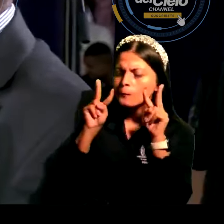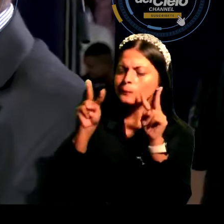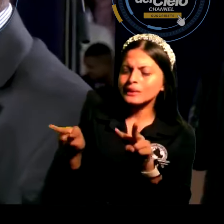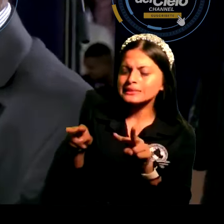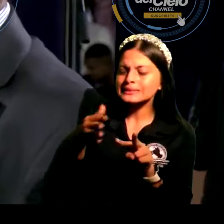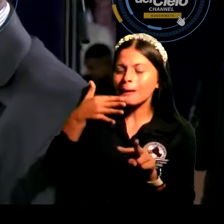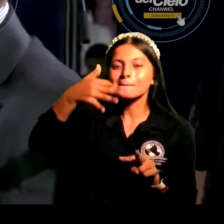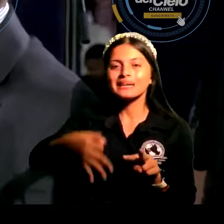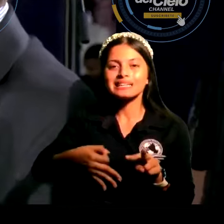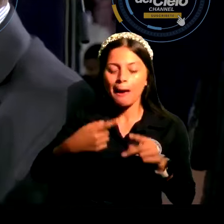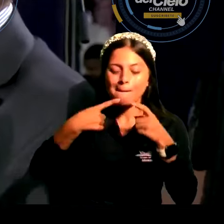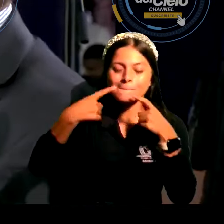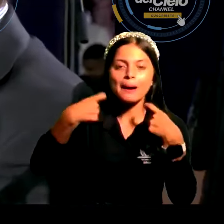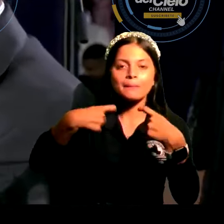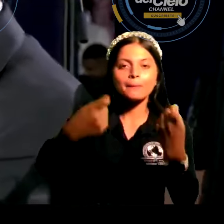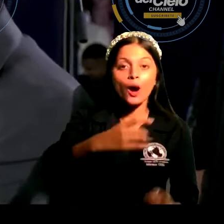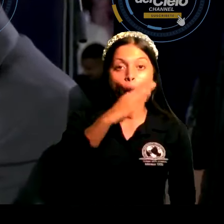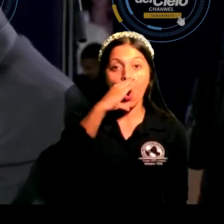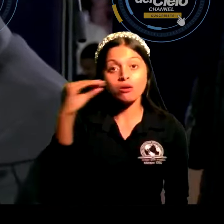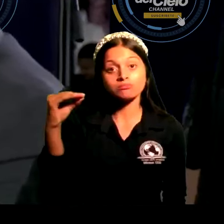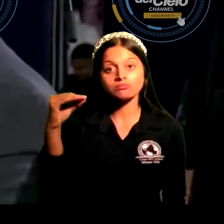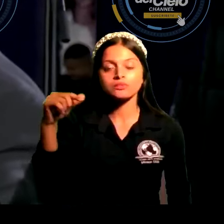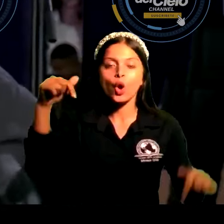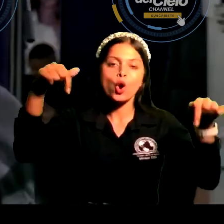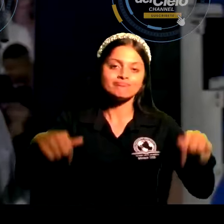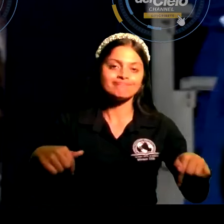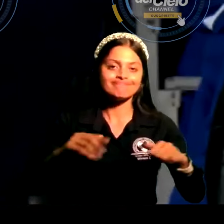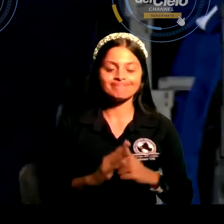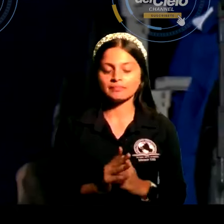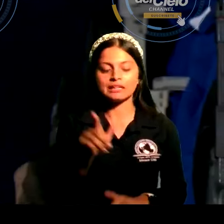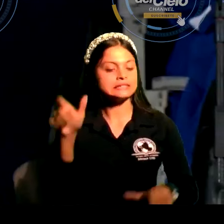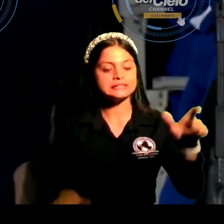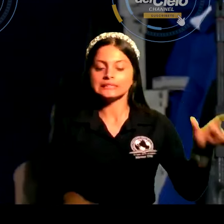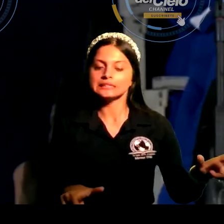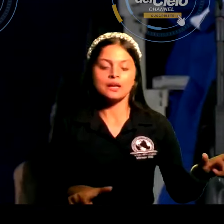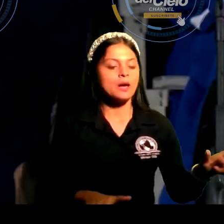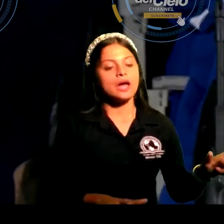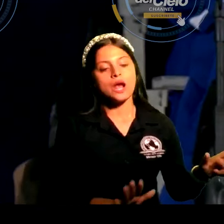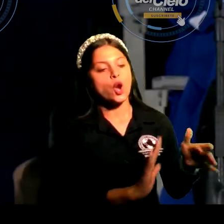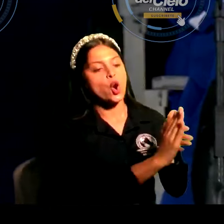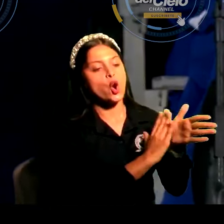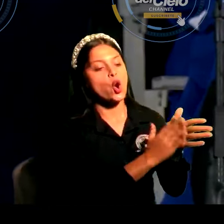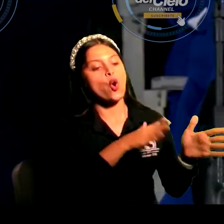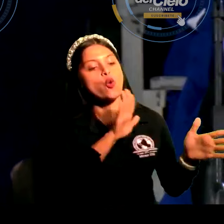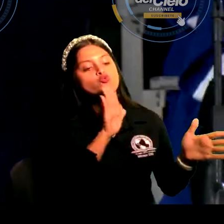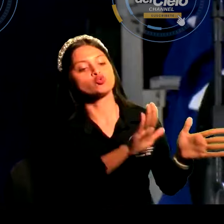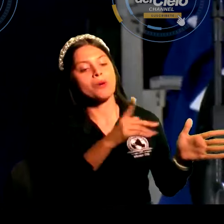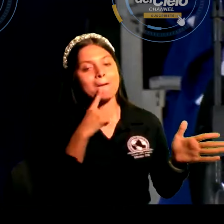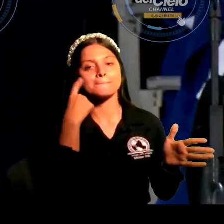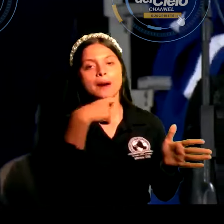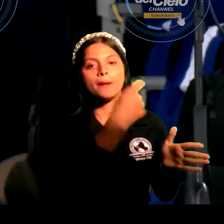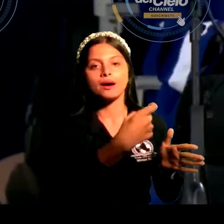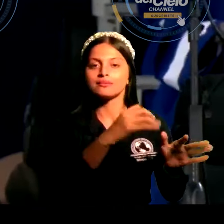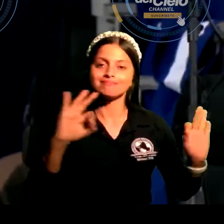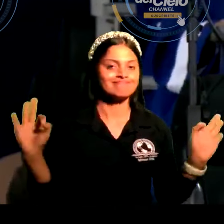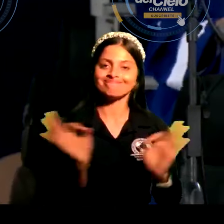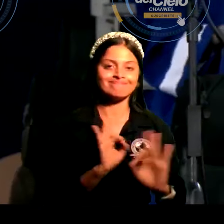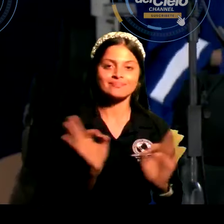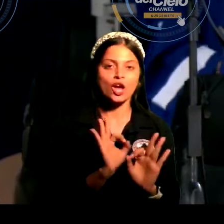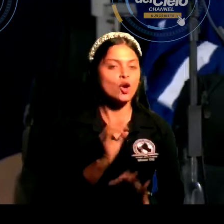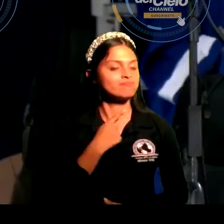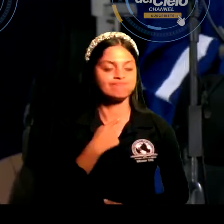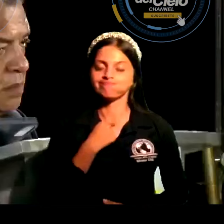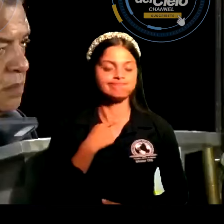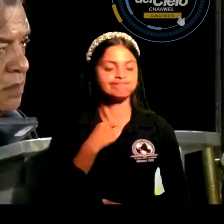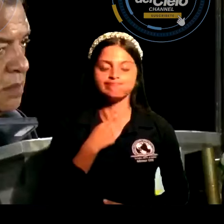pecado. Lo que pasa es que hoy al ser humano no le gustan que le digan que es pecador. Y a nosotros, y cuando alguien habla